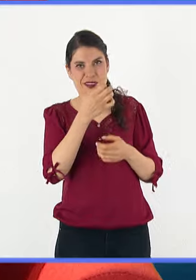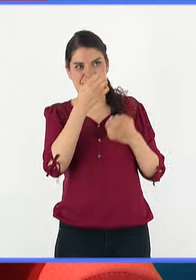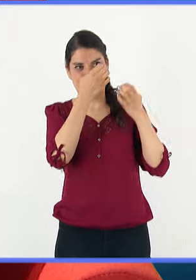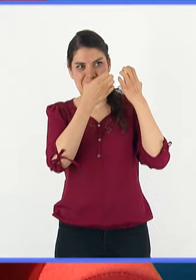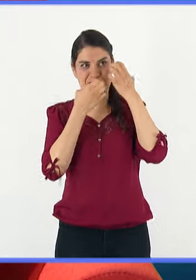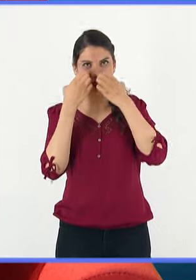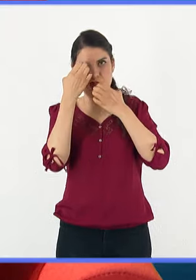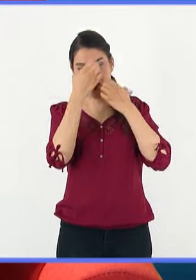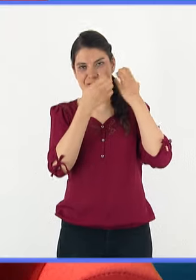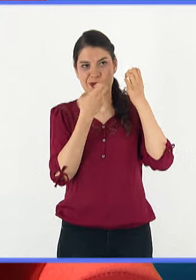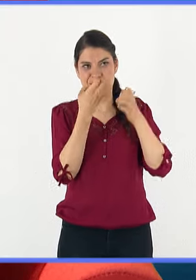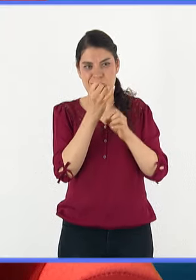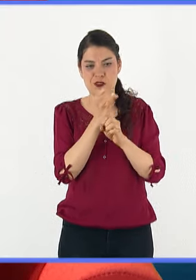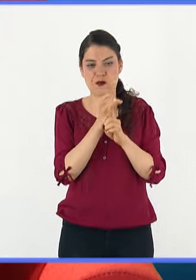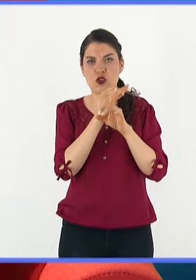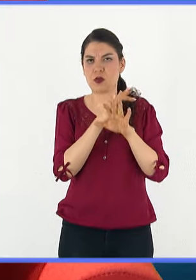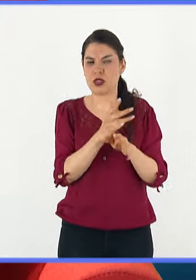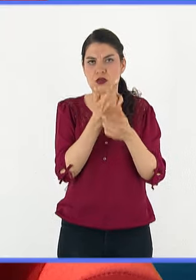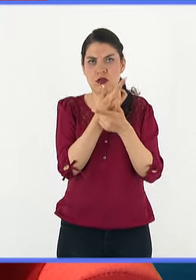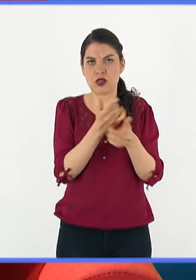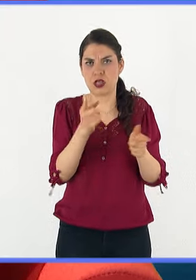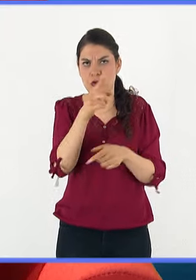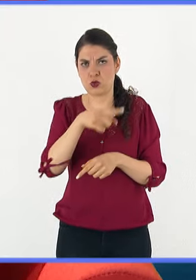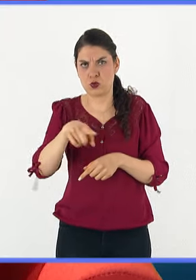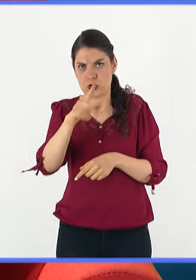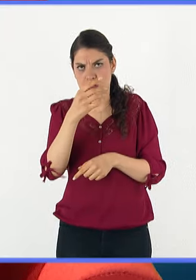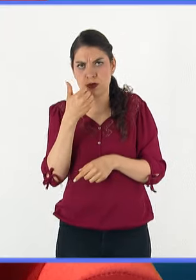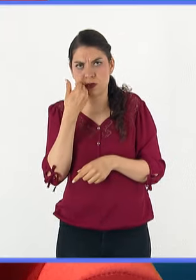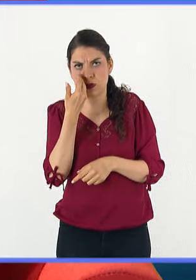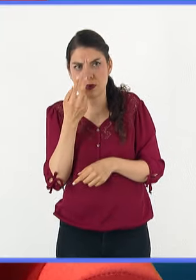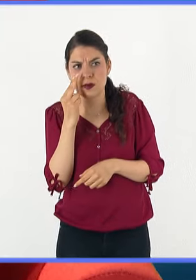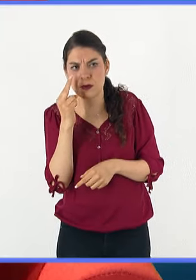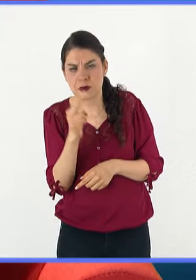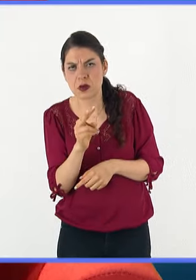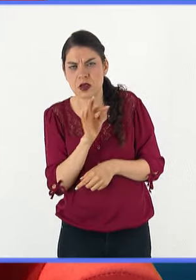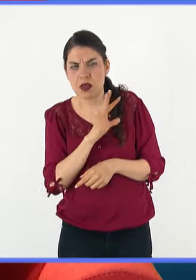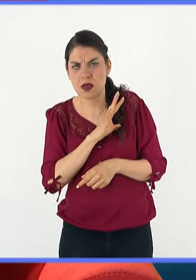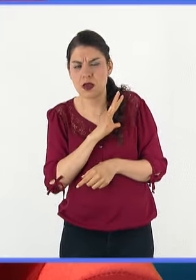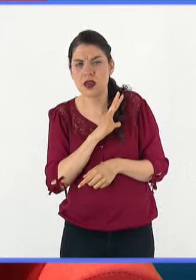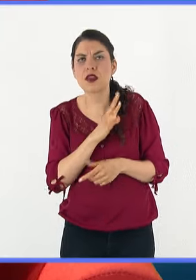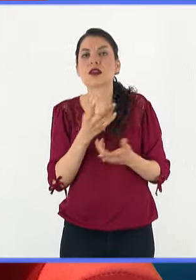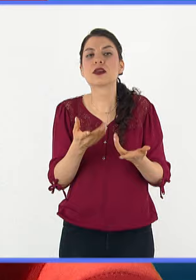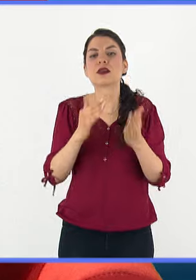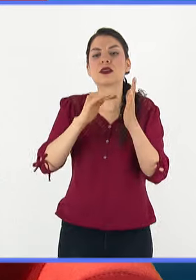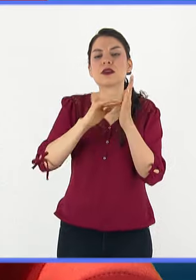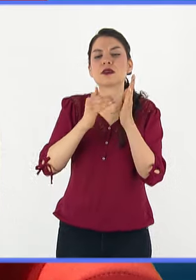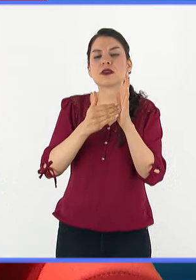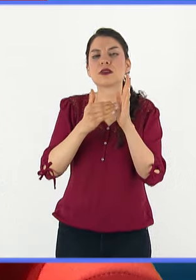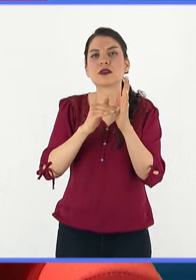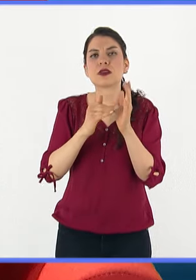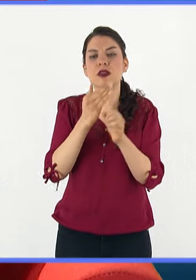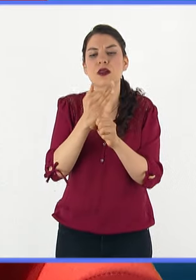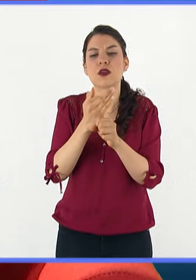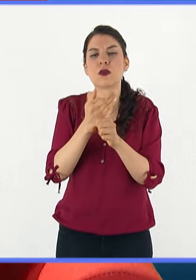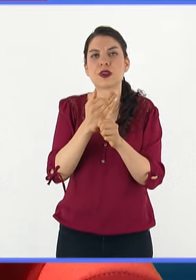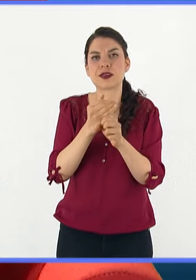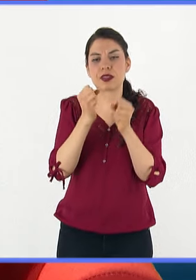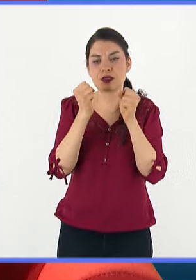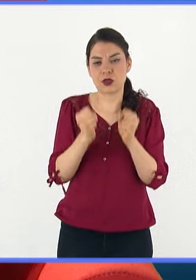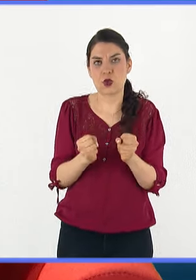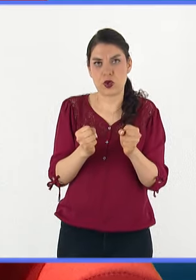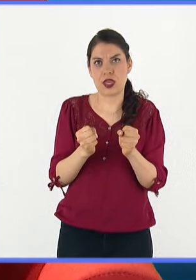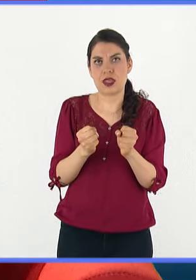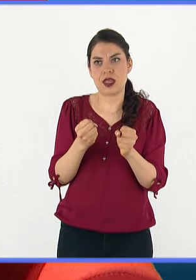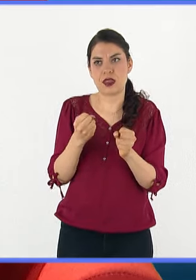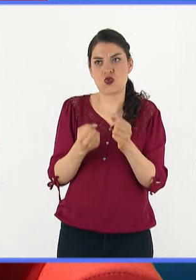digamos ahí de forma abierta para quien guste consultarnos qué nos dice la estrategia lo que sabemos hasta el momento de la estrategia de seguridad que